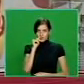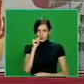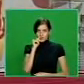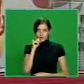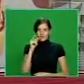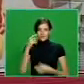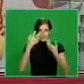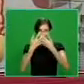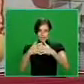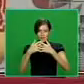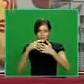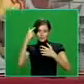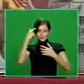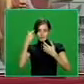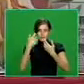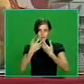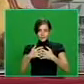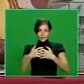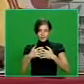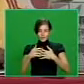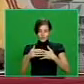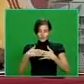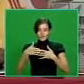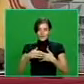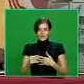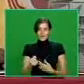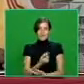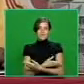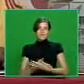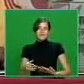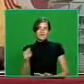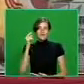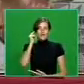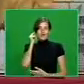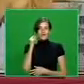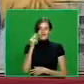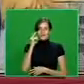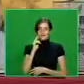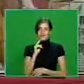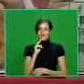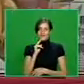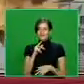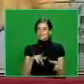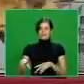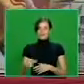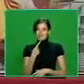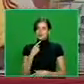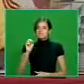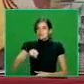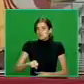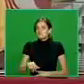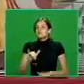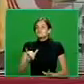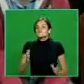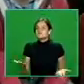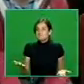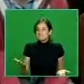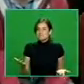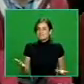y el cerebro hizo una pasada y millonas de bolivarian listo pues lo dije